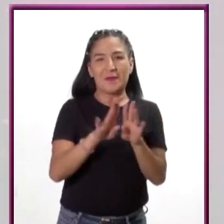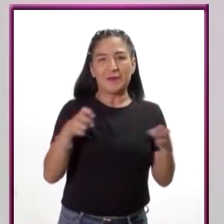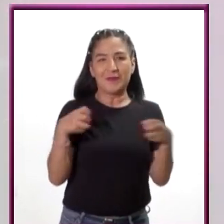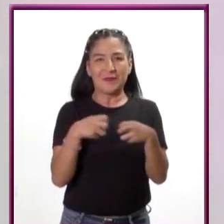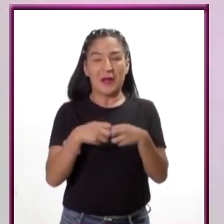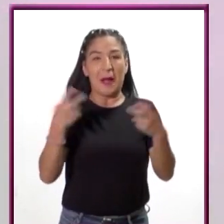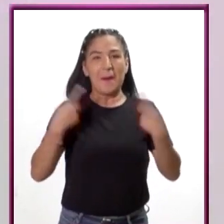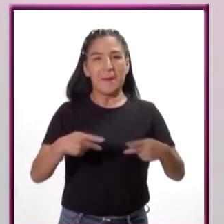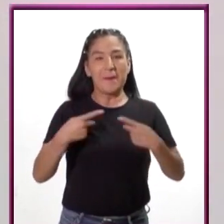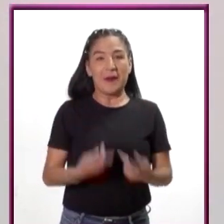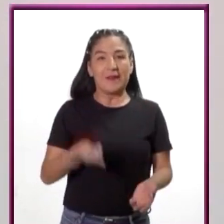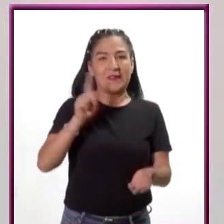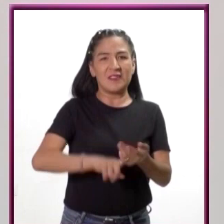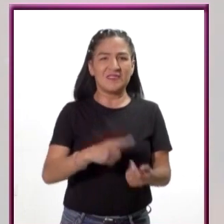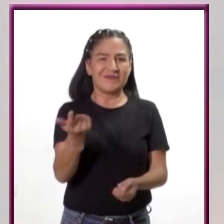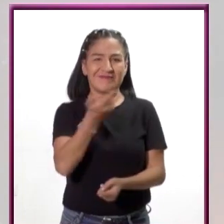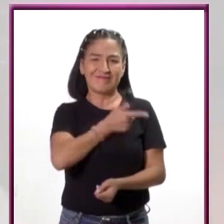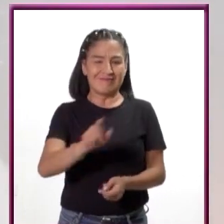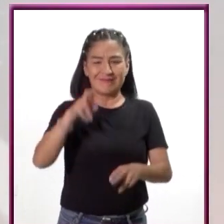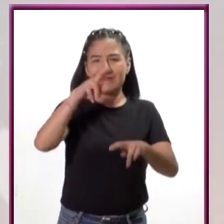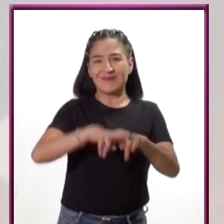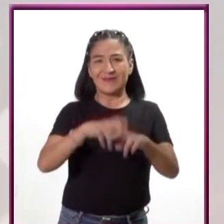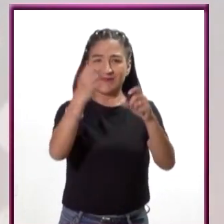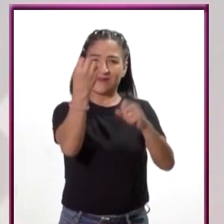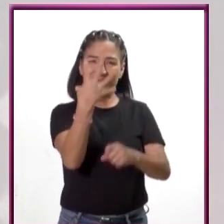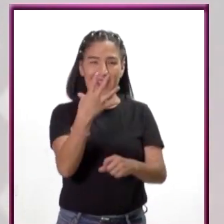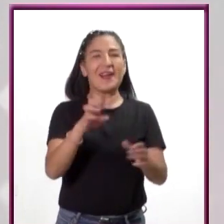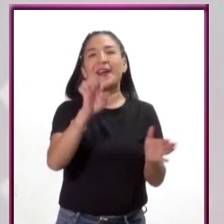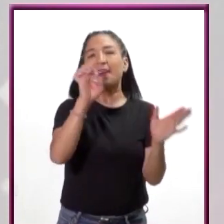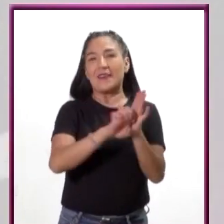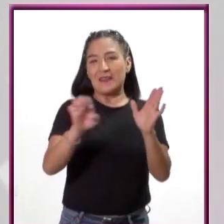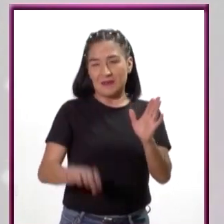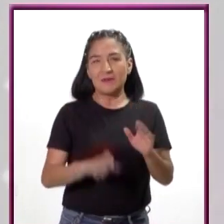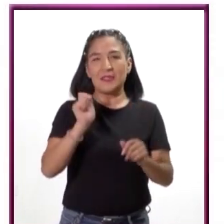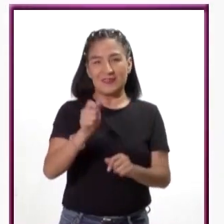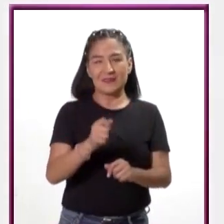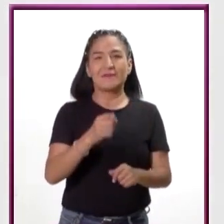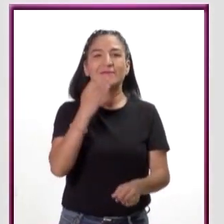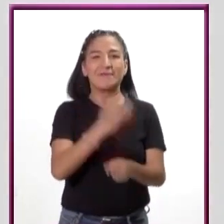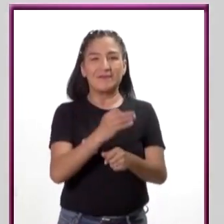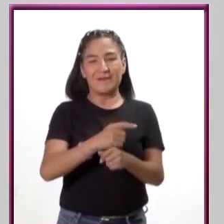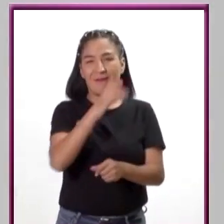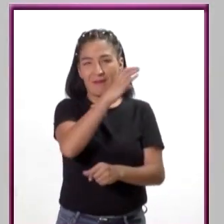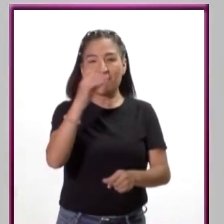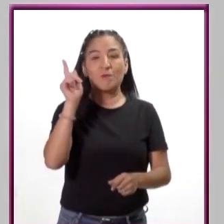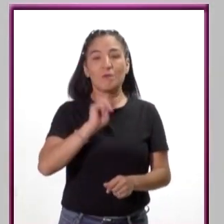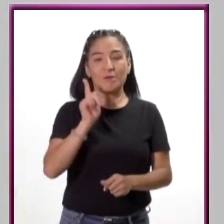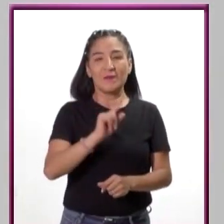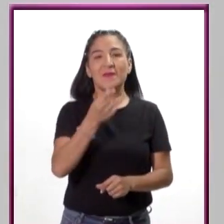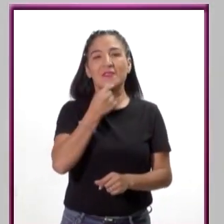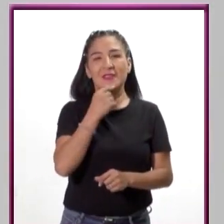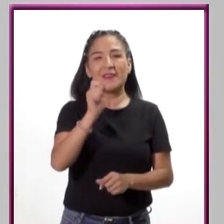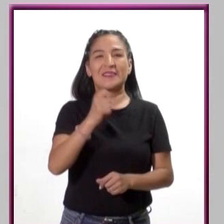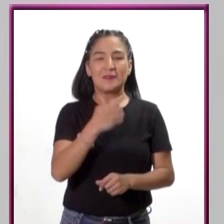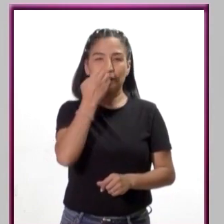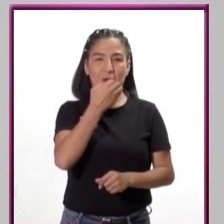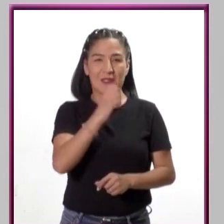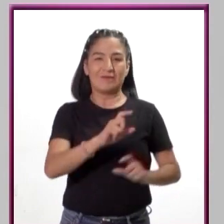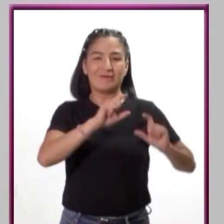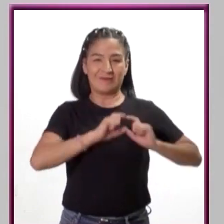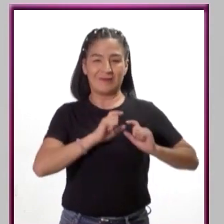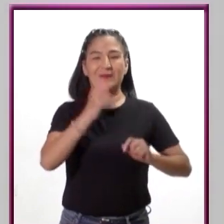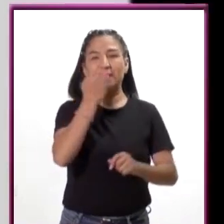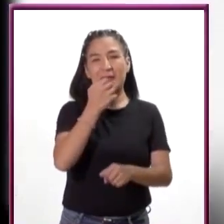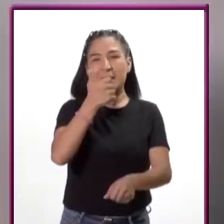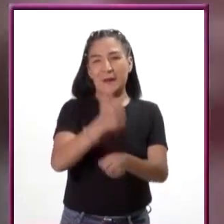persona fotografiada en realidad no quiere estar ahí. Un ejemplo es esta fotografía de una niña que porta el escudo de una escuela